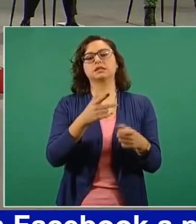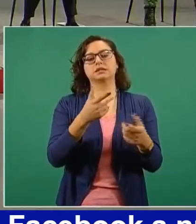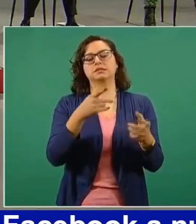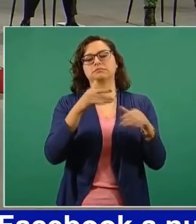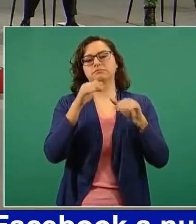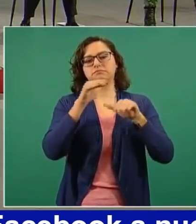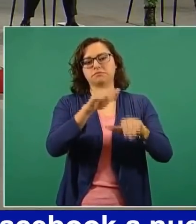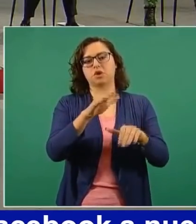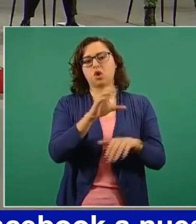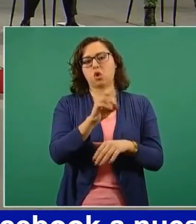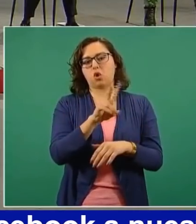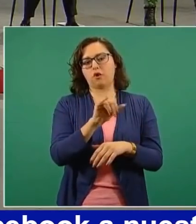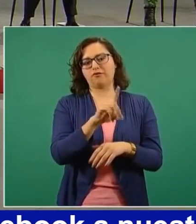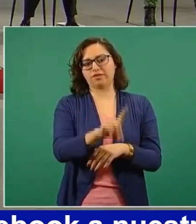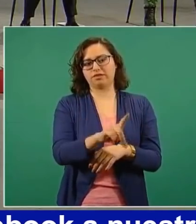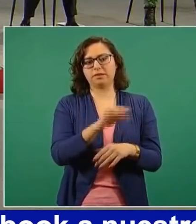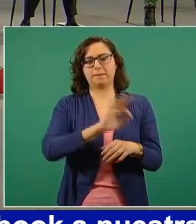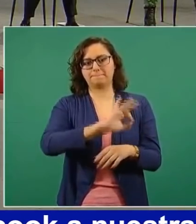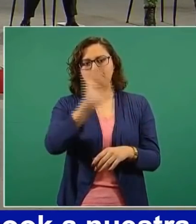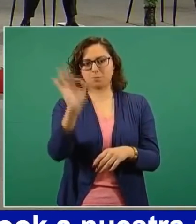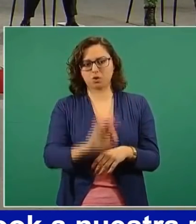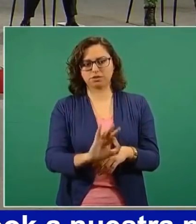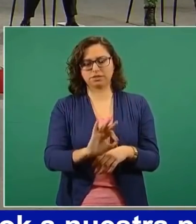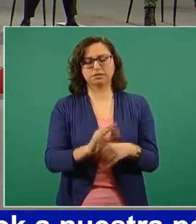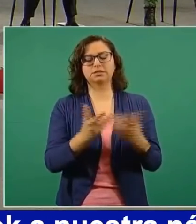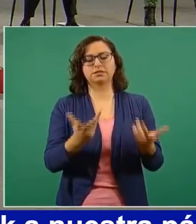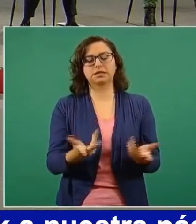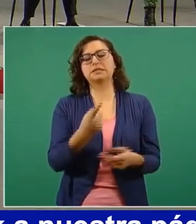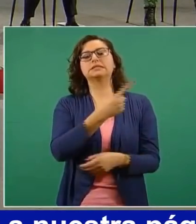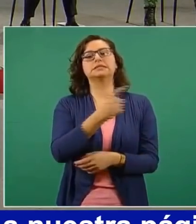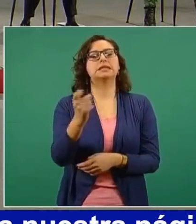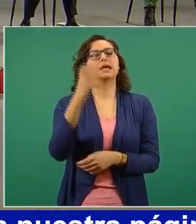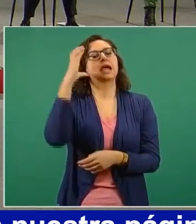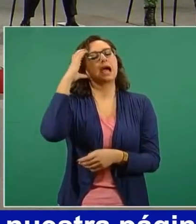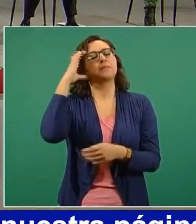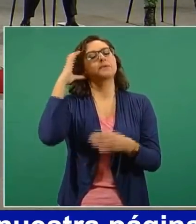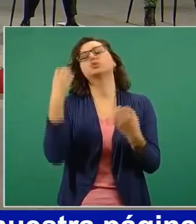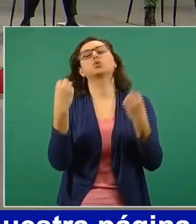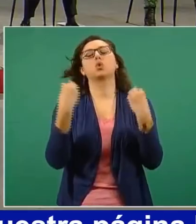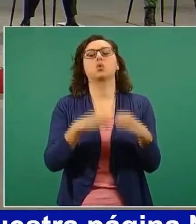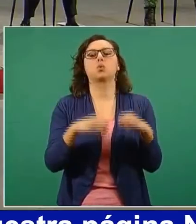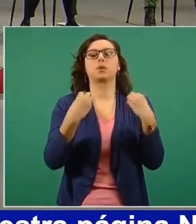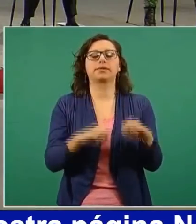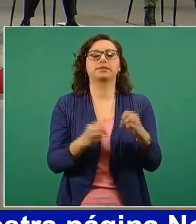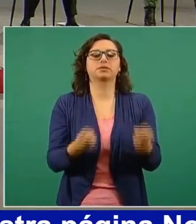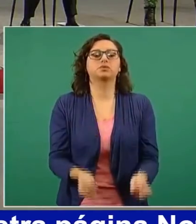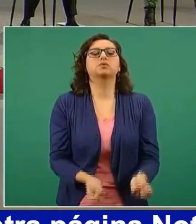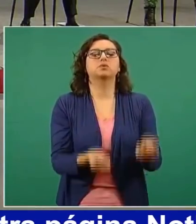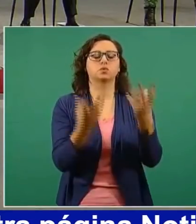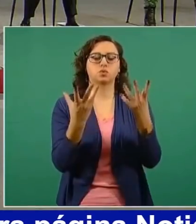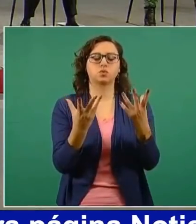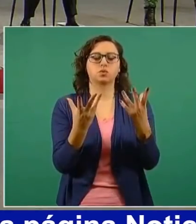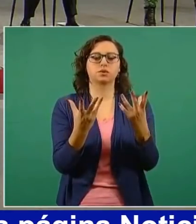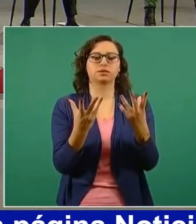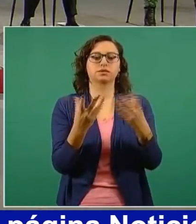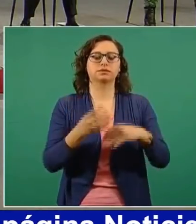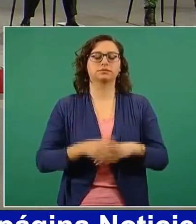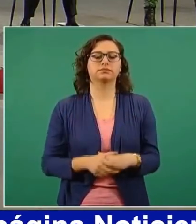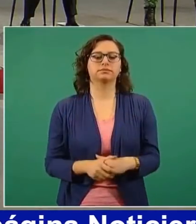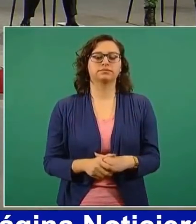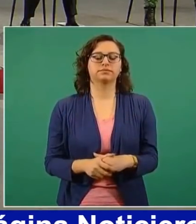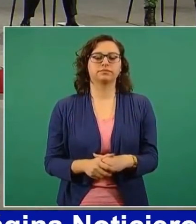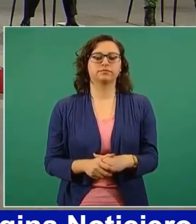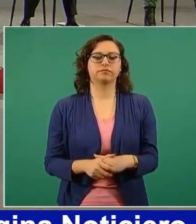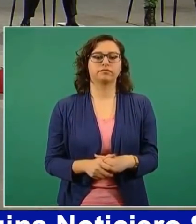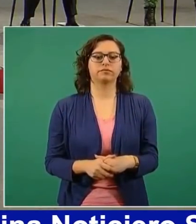seleccionadas y medimos ahí el porcentaje de cada 100 camas, cuántas están ocupadas por personas en este momento. Y